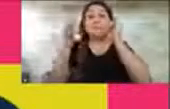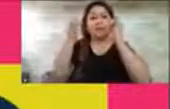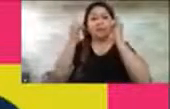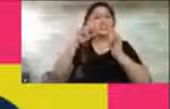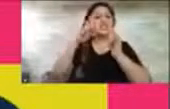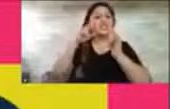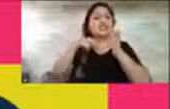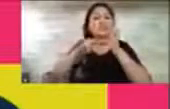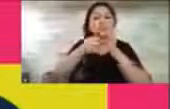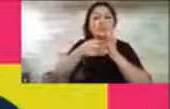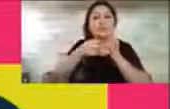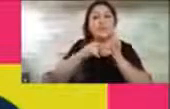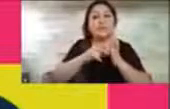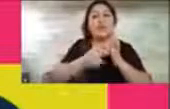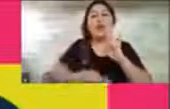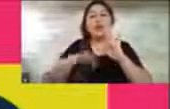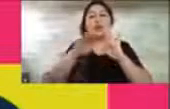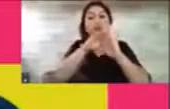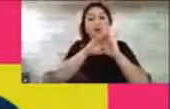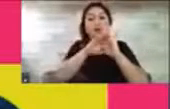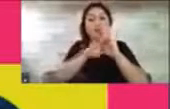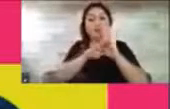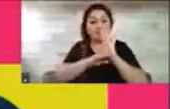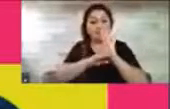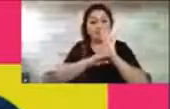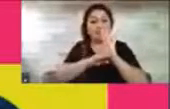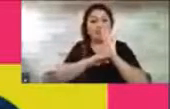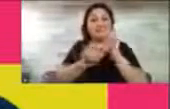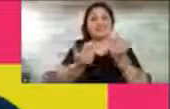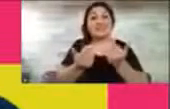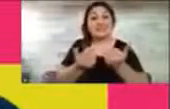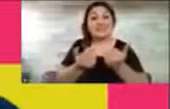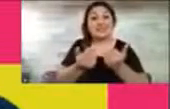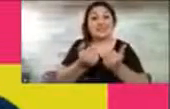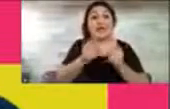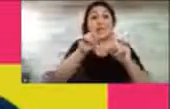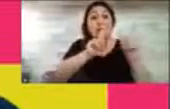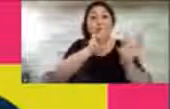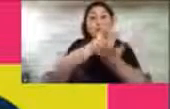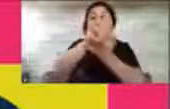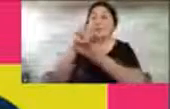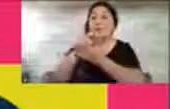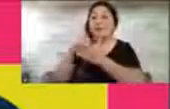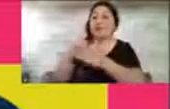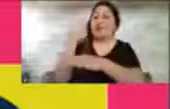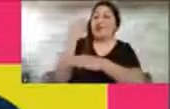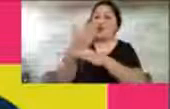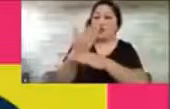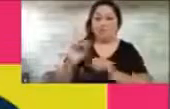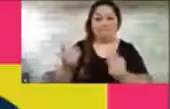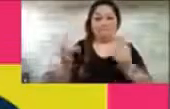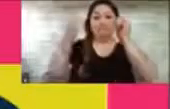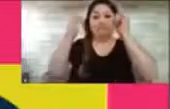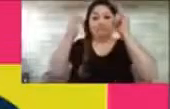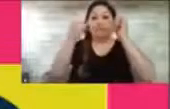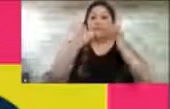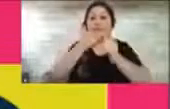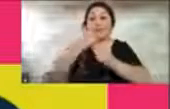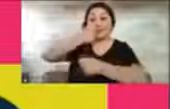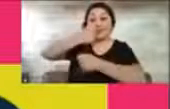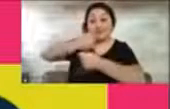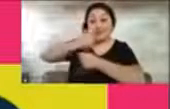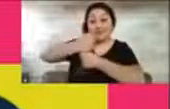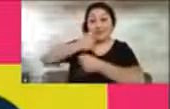saben los requerimientos y las cosas necesarias que tienen algún lugar para pasarlo bien trabajo en donde hoy en día estamos